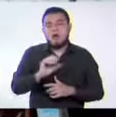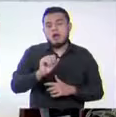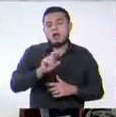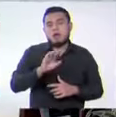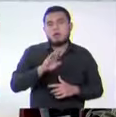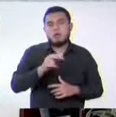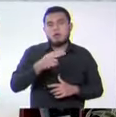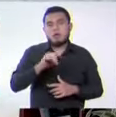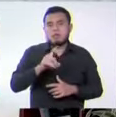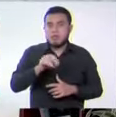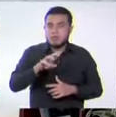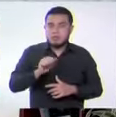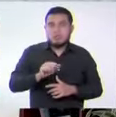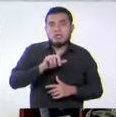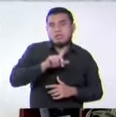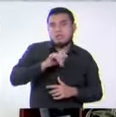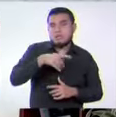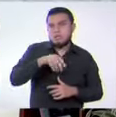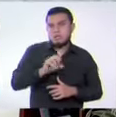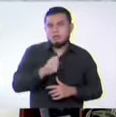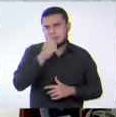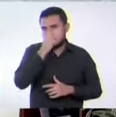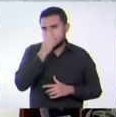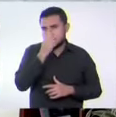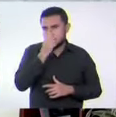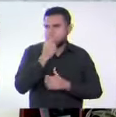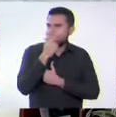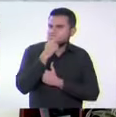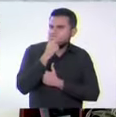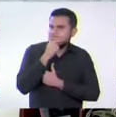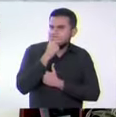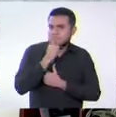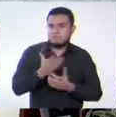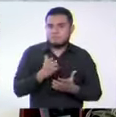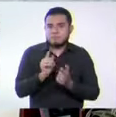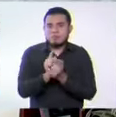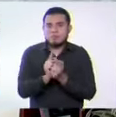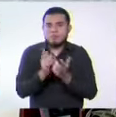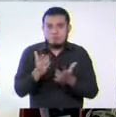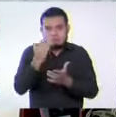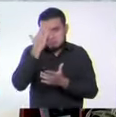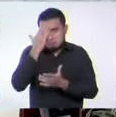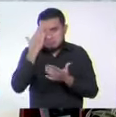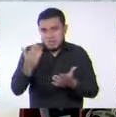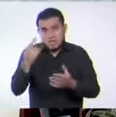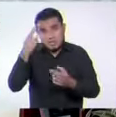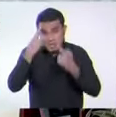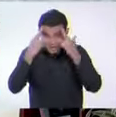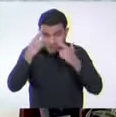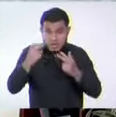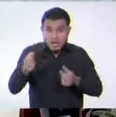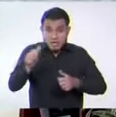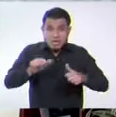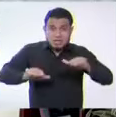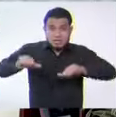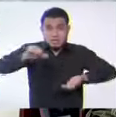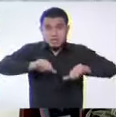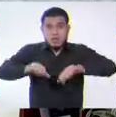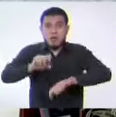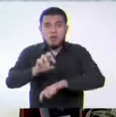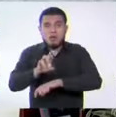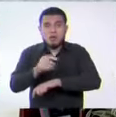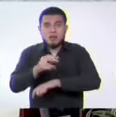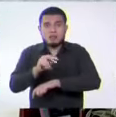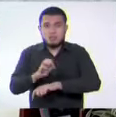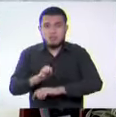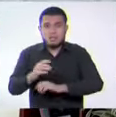y los lípidos. Puede ser que te resulten conocidos y tienes mucha razón, debido a que la química orgánica ha ido evolucionando a través